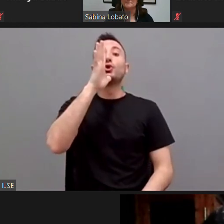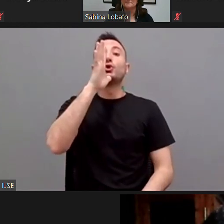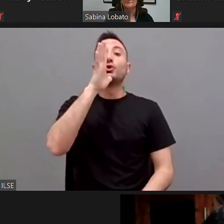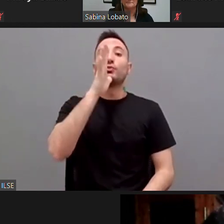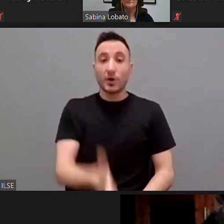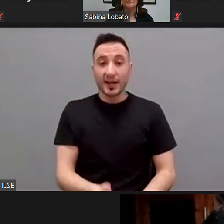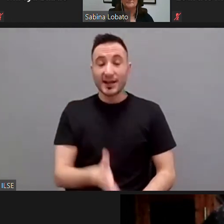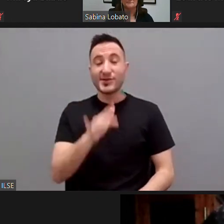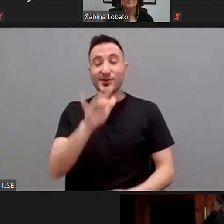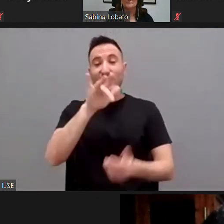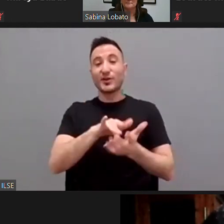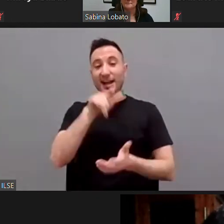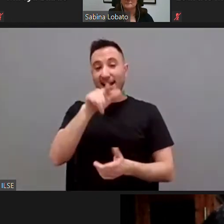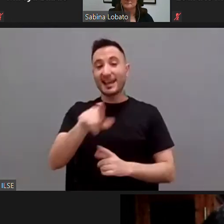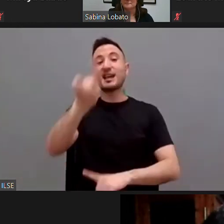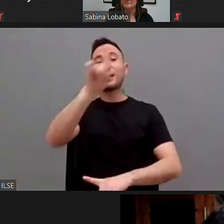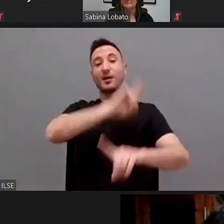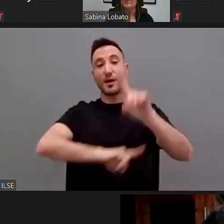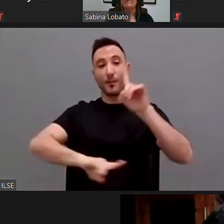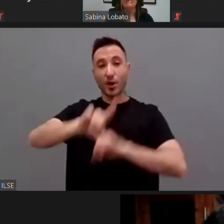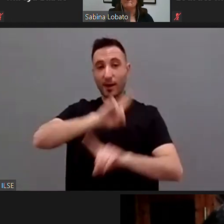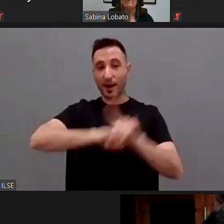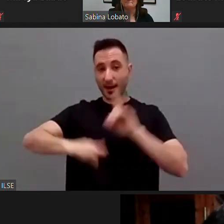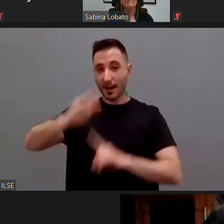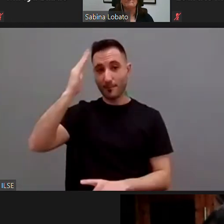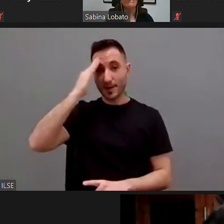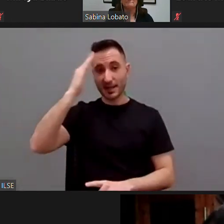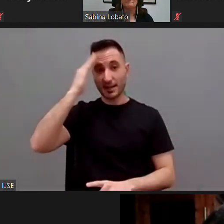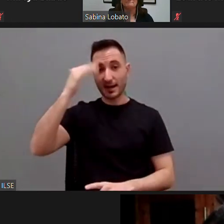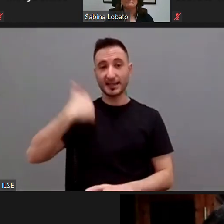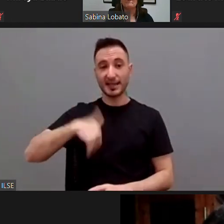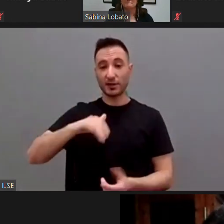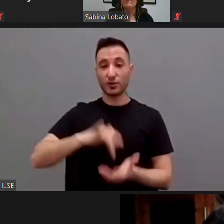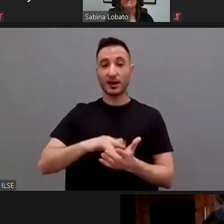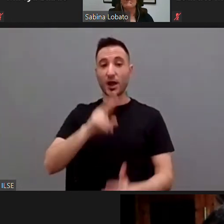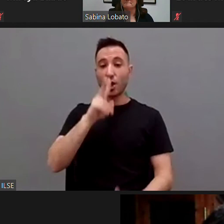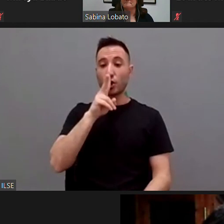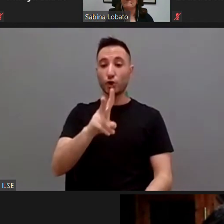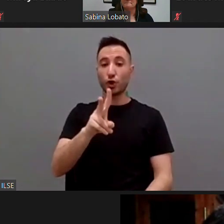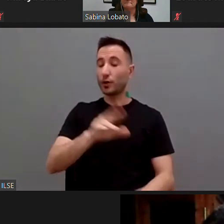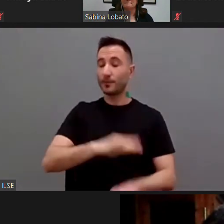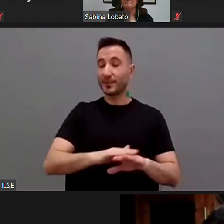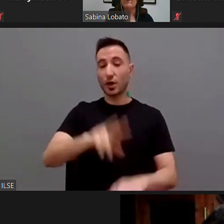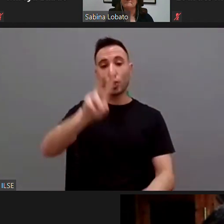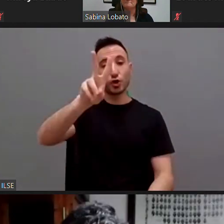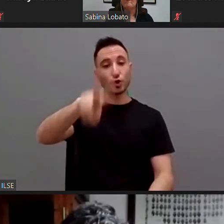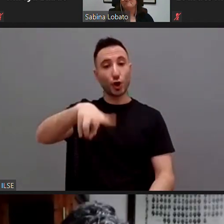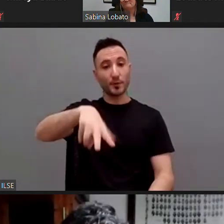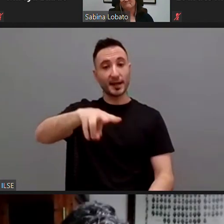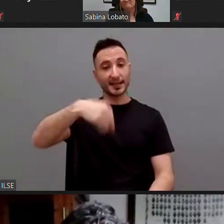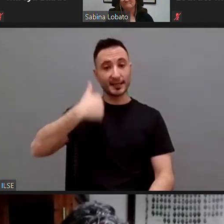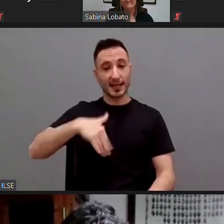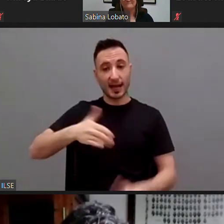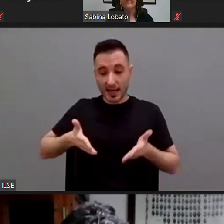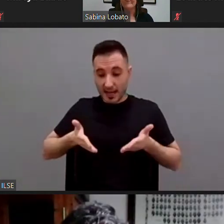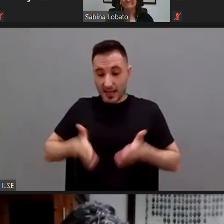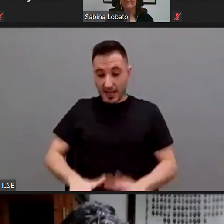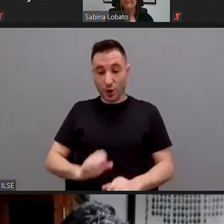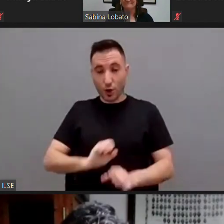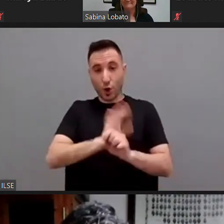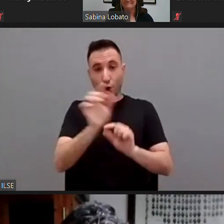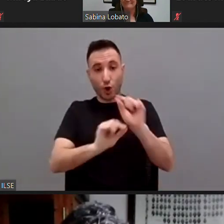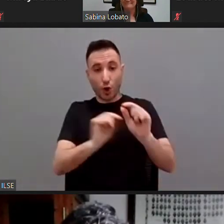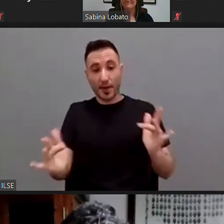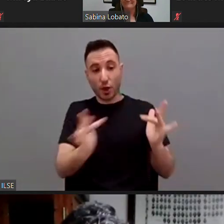la cuestión, que pues en esos 2 meses ya ha pasado la cuarentena preventiva de tu hijo por contacto estrecho por un positivo COVID-19,